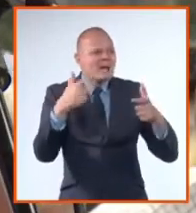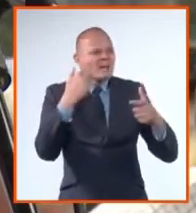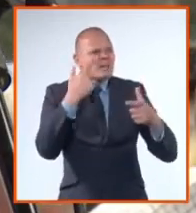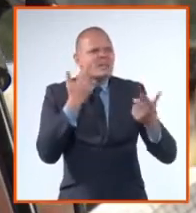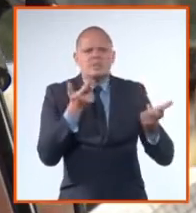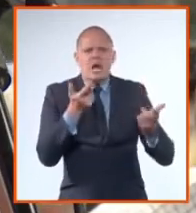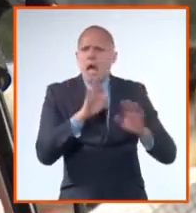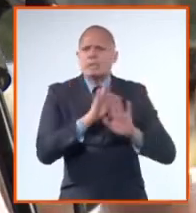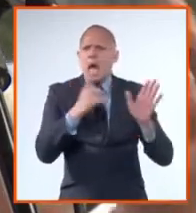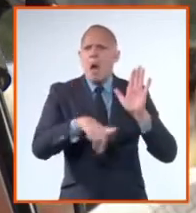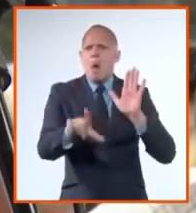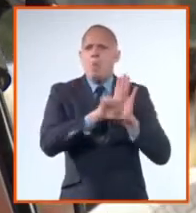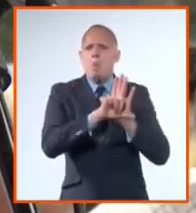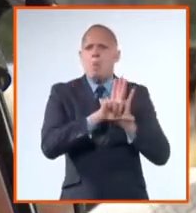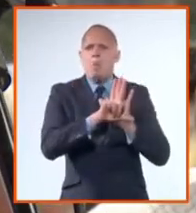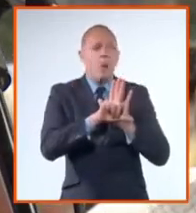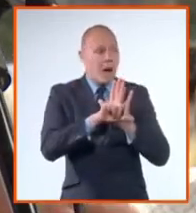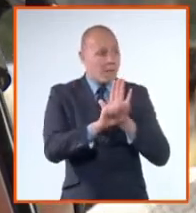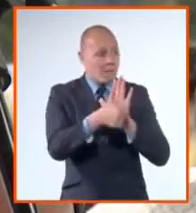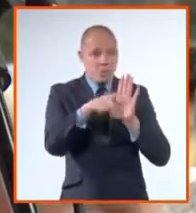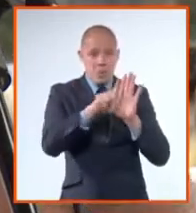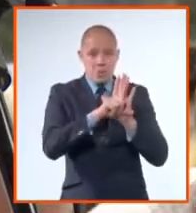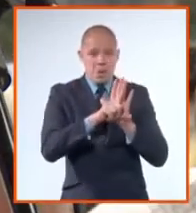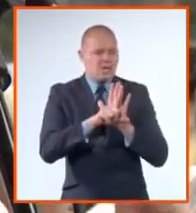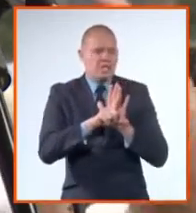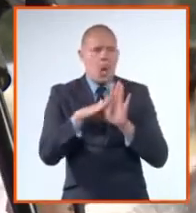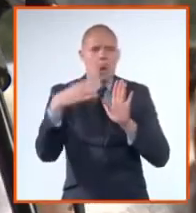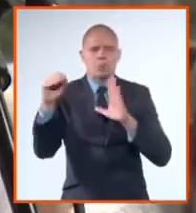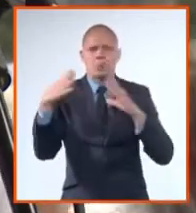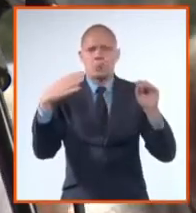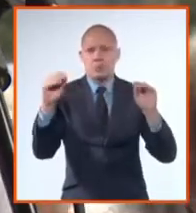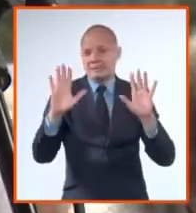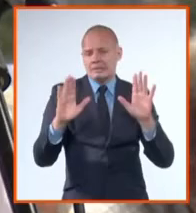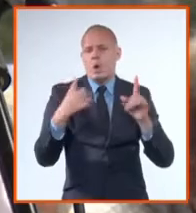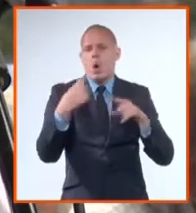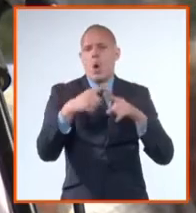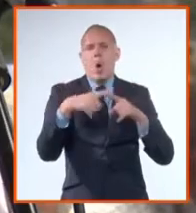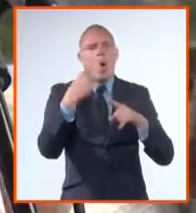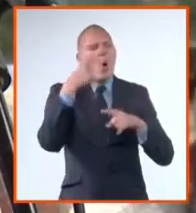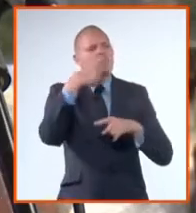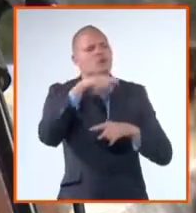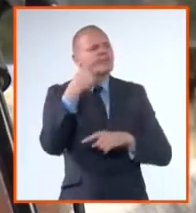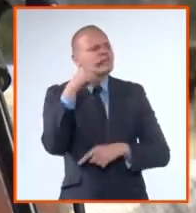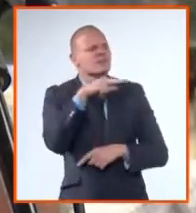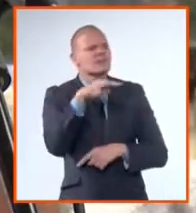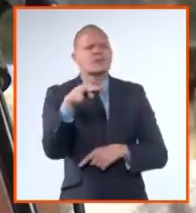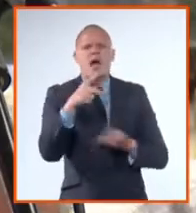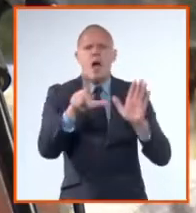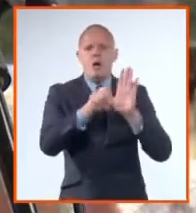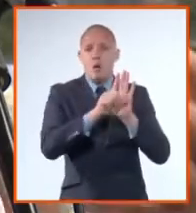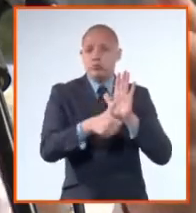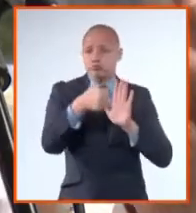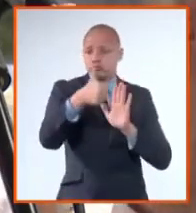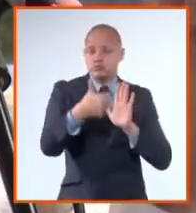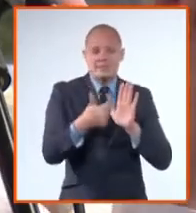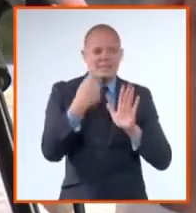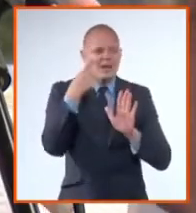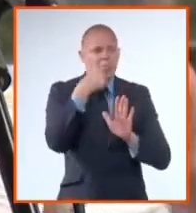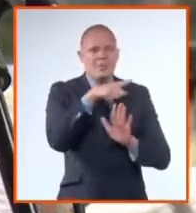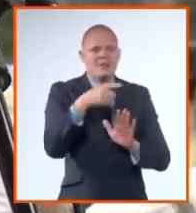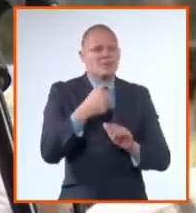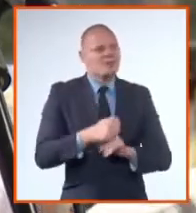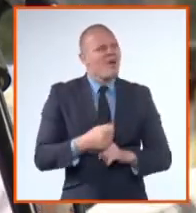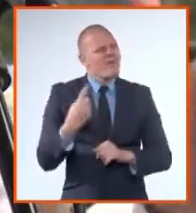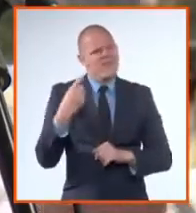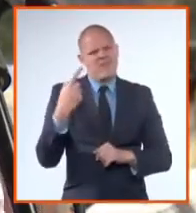universidades, aprecia un grupo importante de carencias en el manejo de herramientas, de métodos de investigación científica.